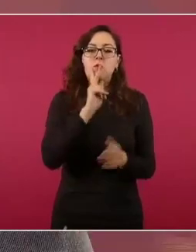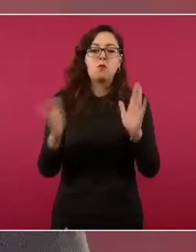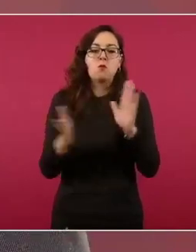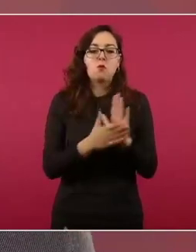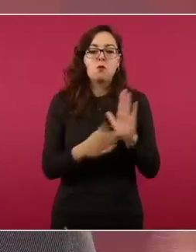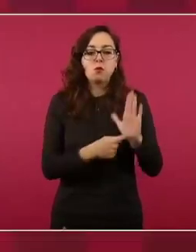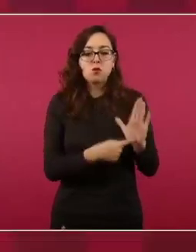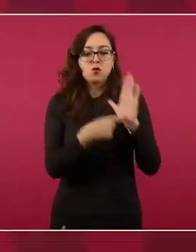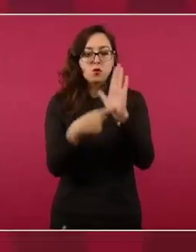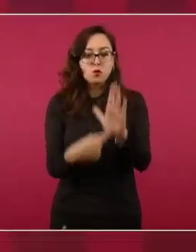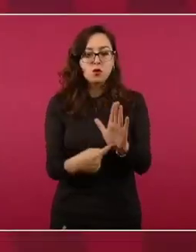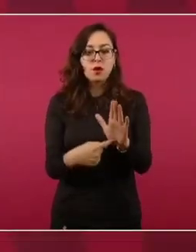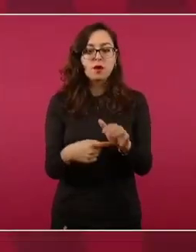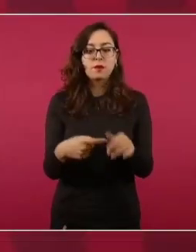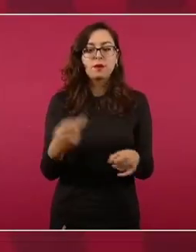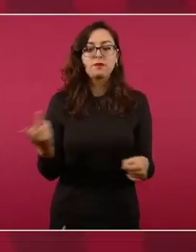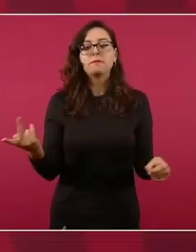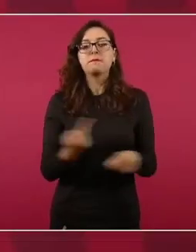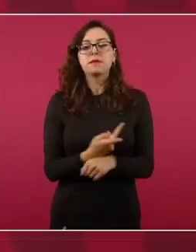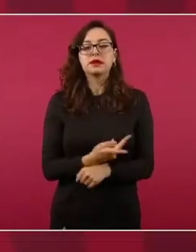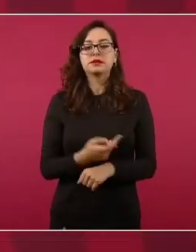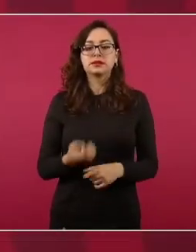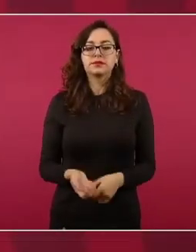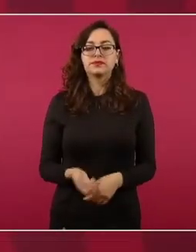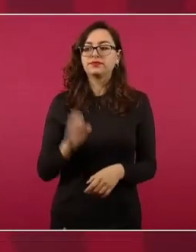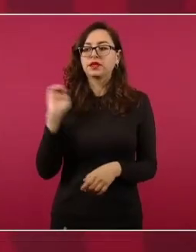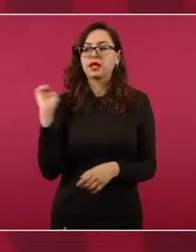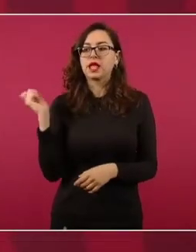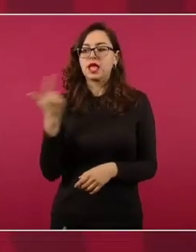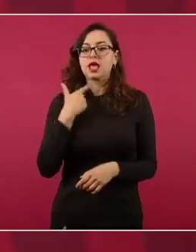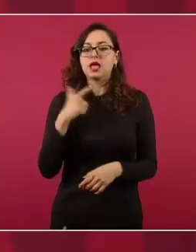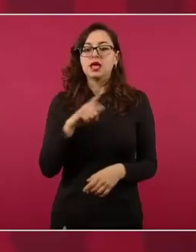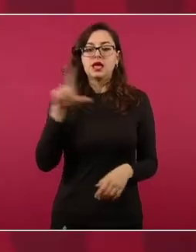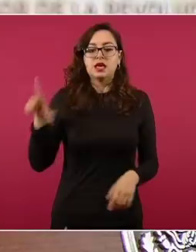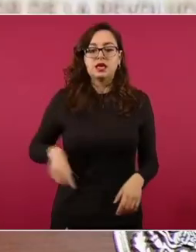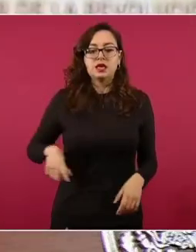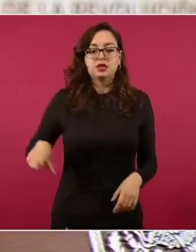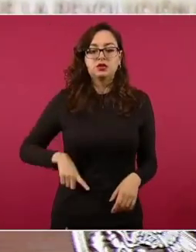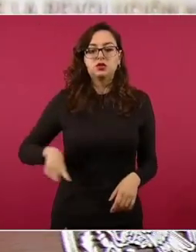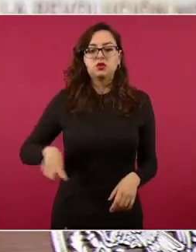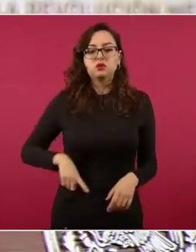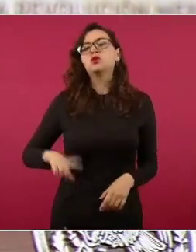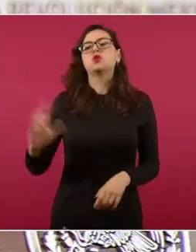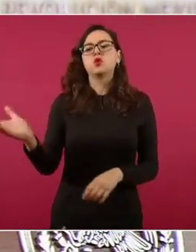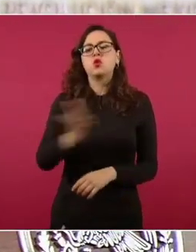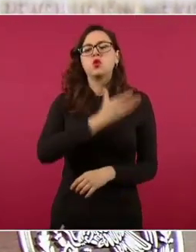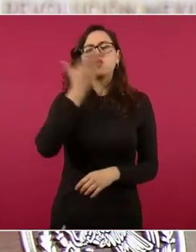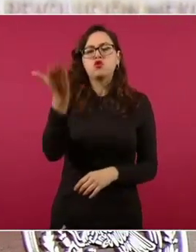gobiernos anteriores, pues era una práctica común